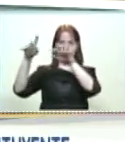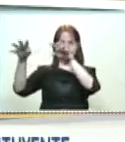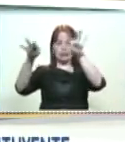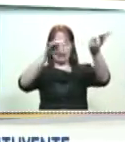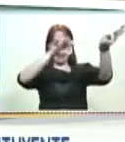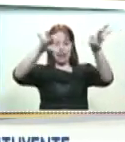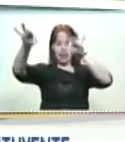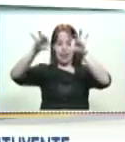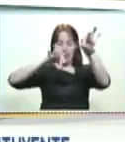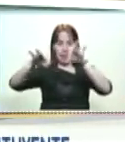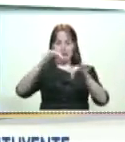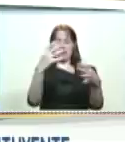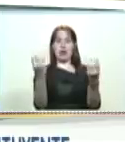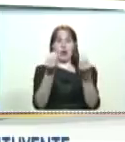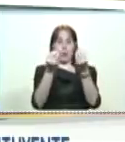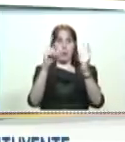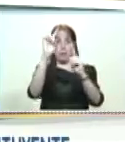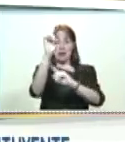Primera decisión.